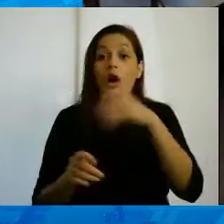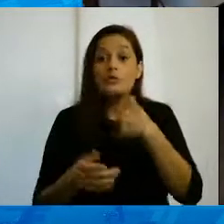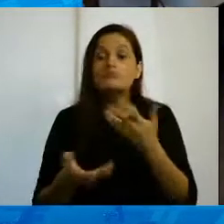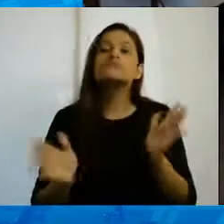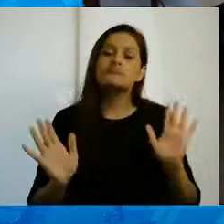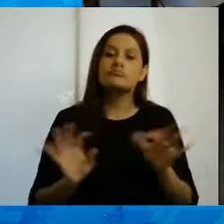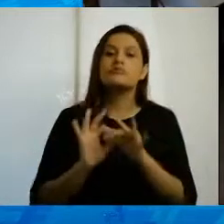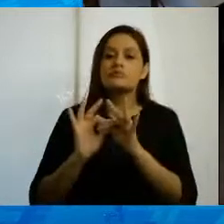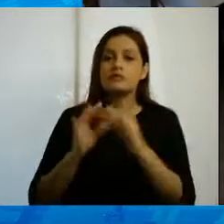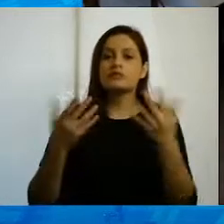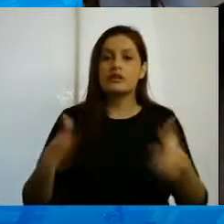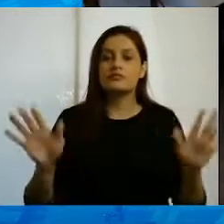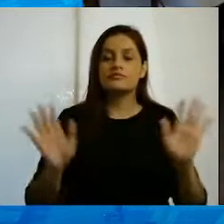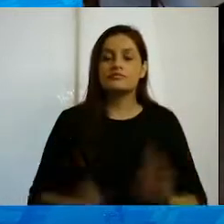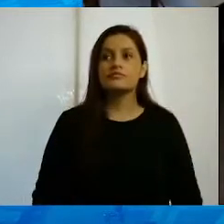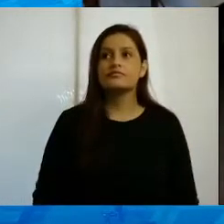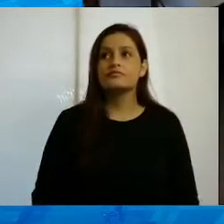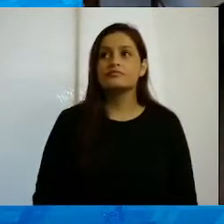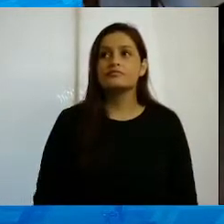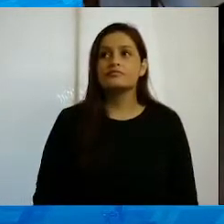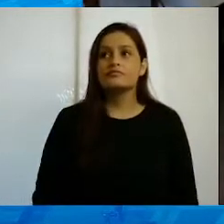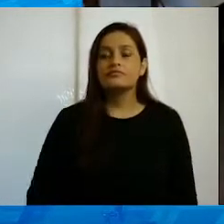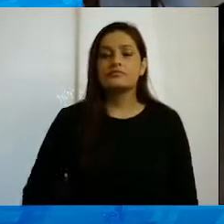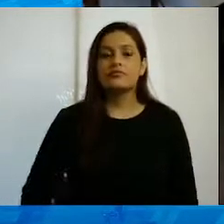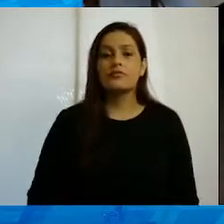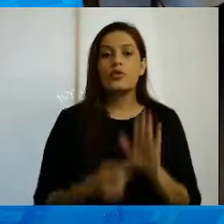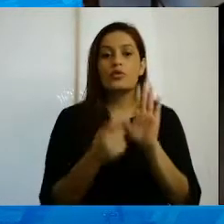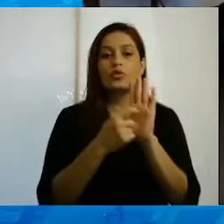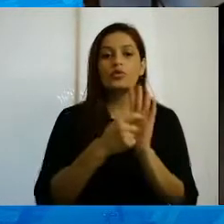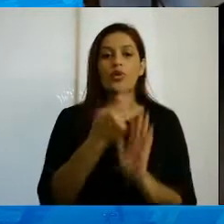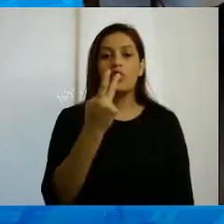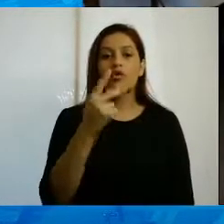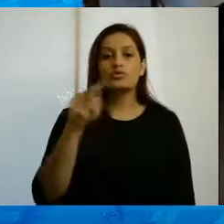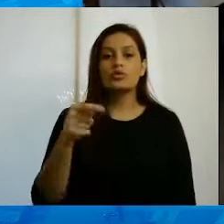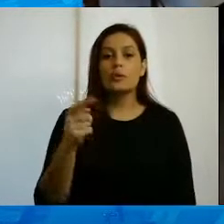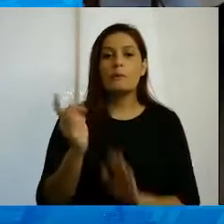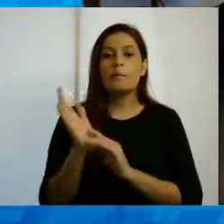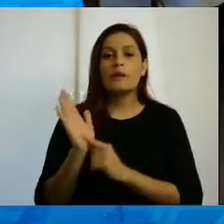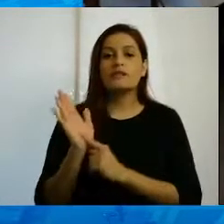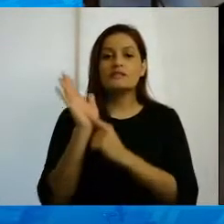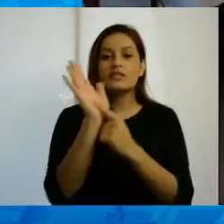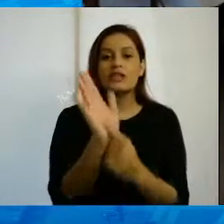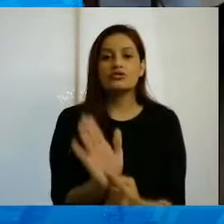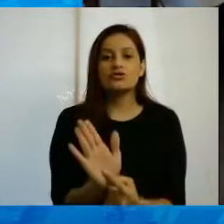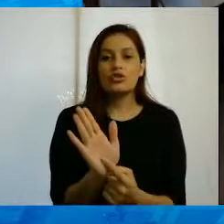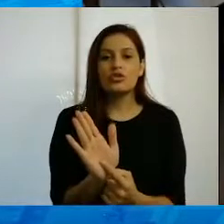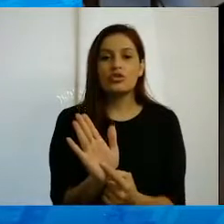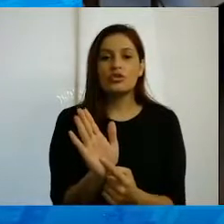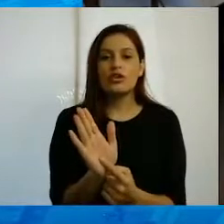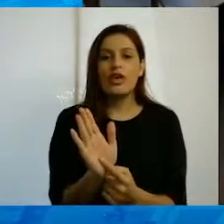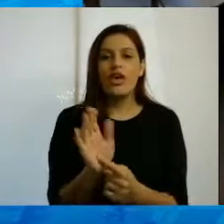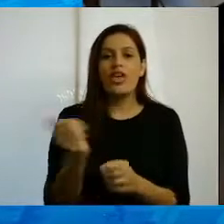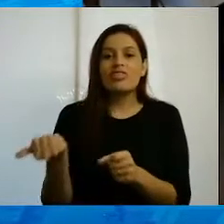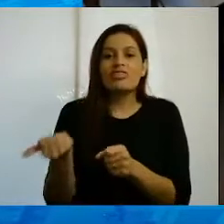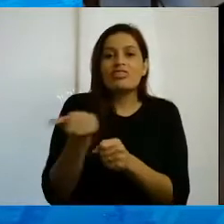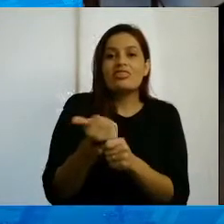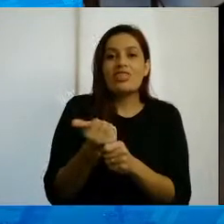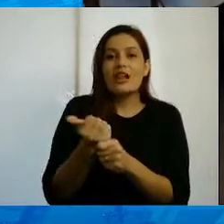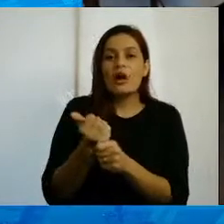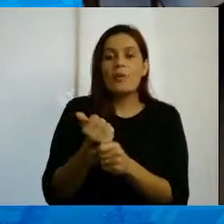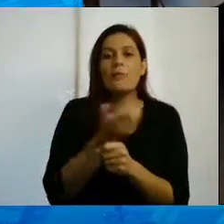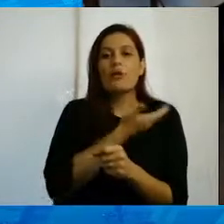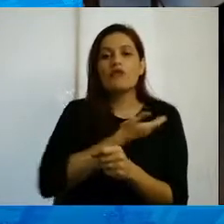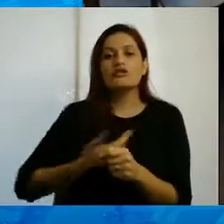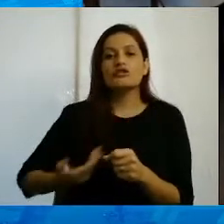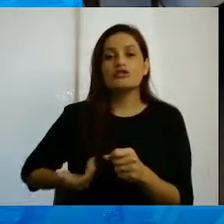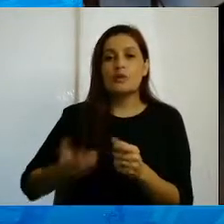Ya. Perdón. El punto 2 corresponde a la presentación de la delegación provincial presidencial. Creo